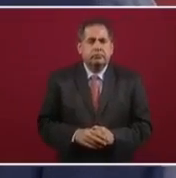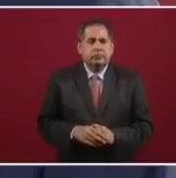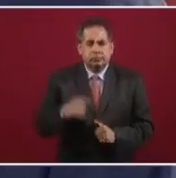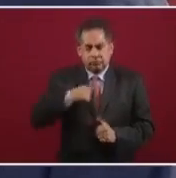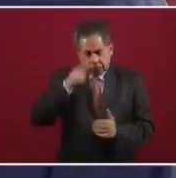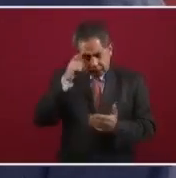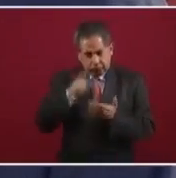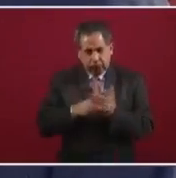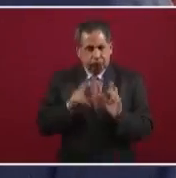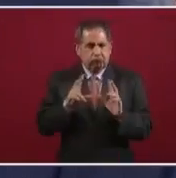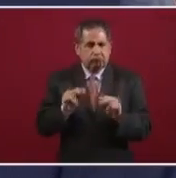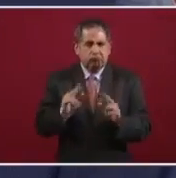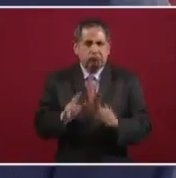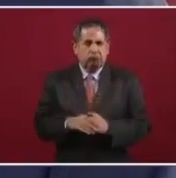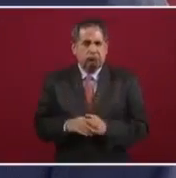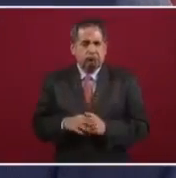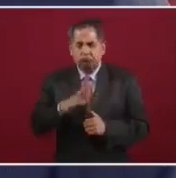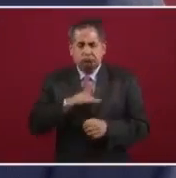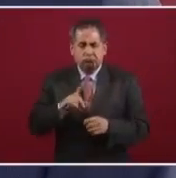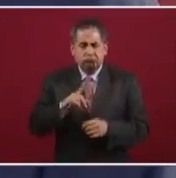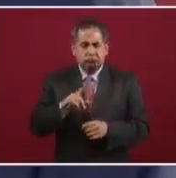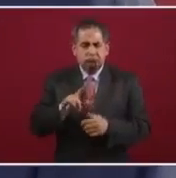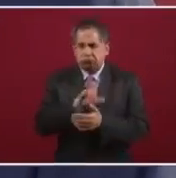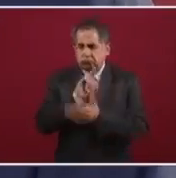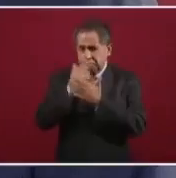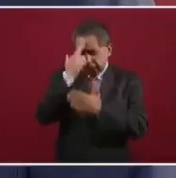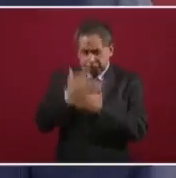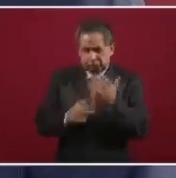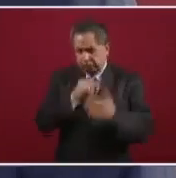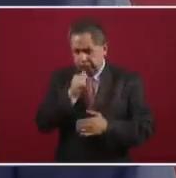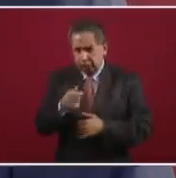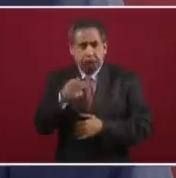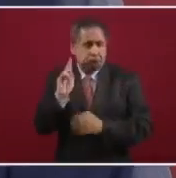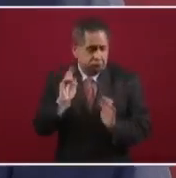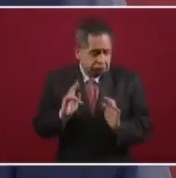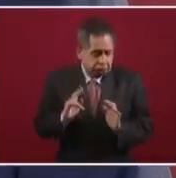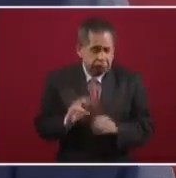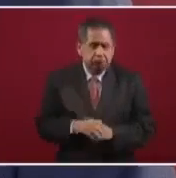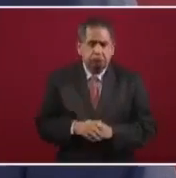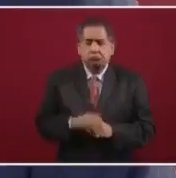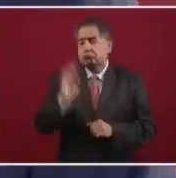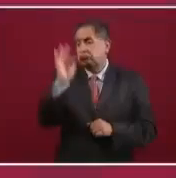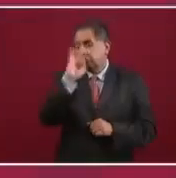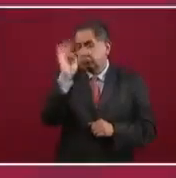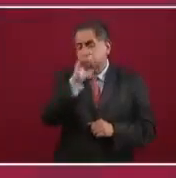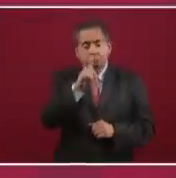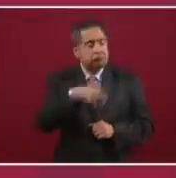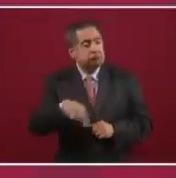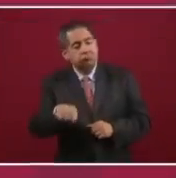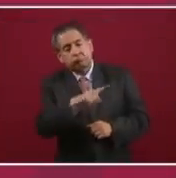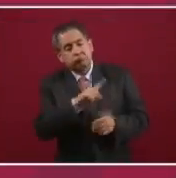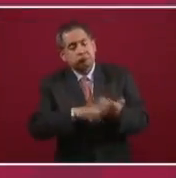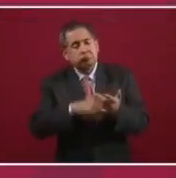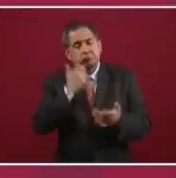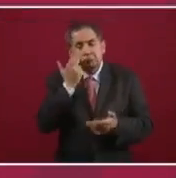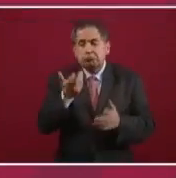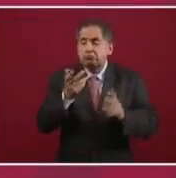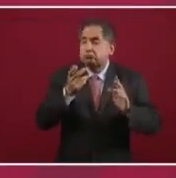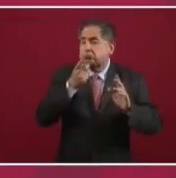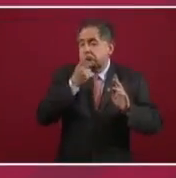Yo creo que no hubo ningún delito, pero en el caso de